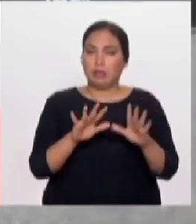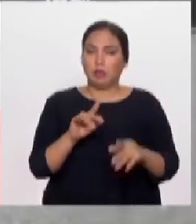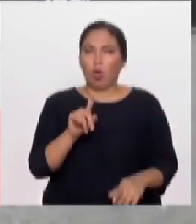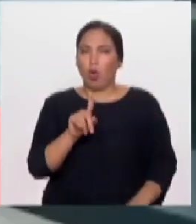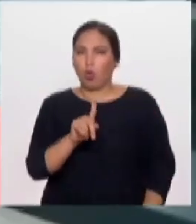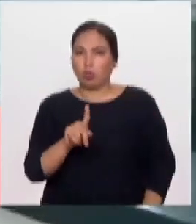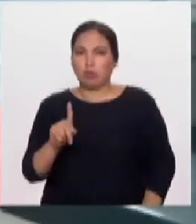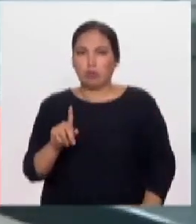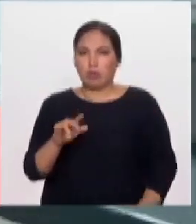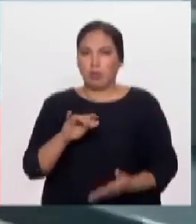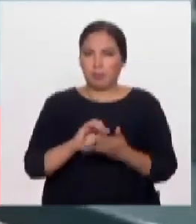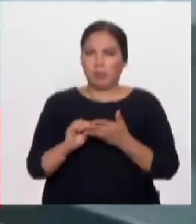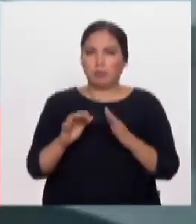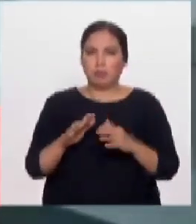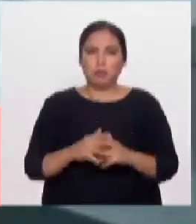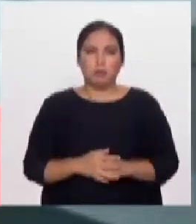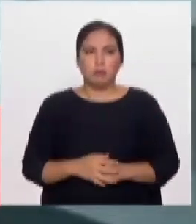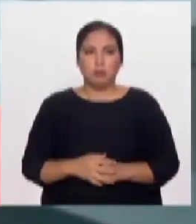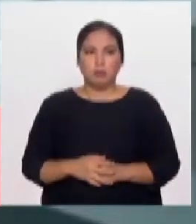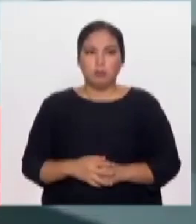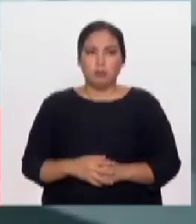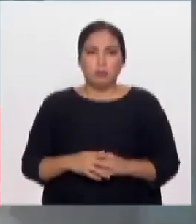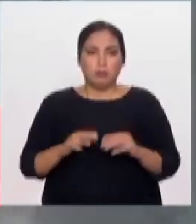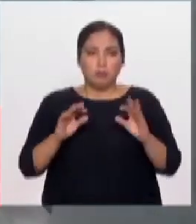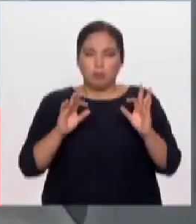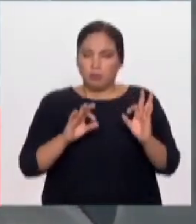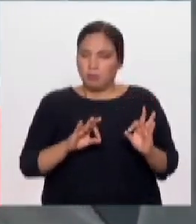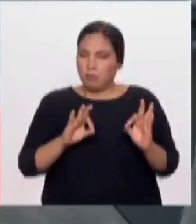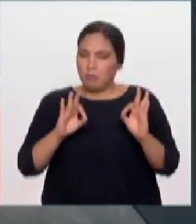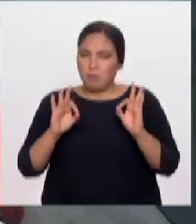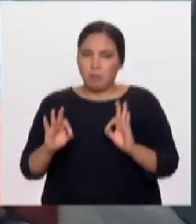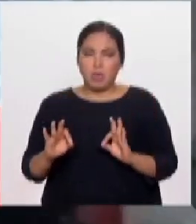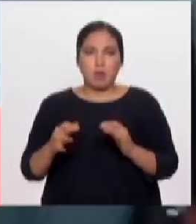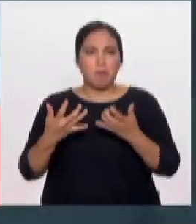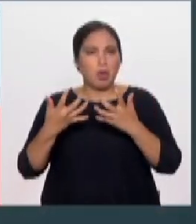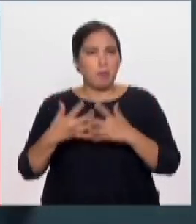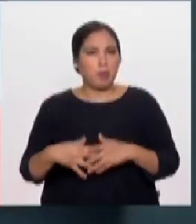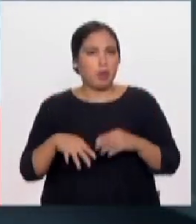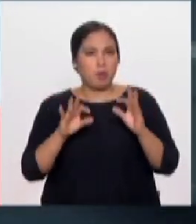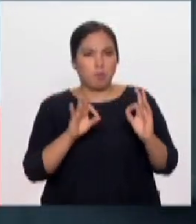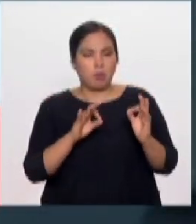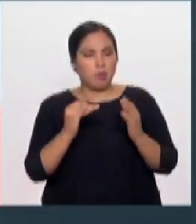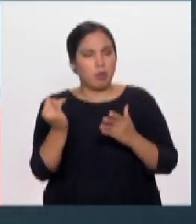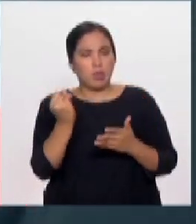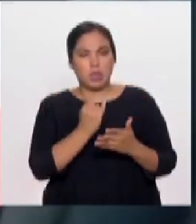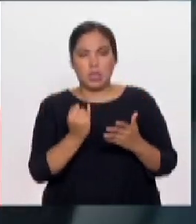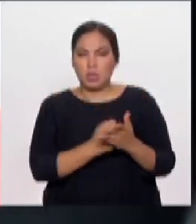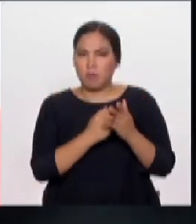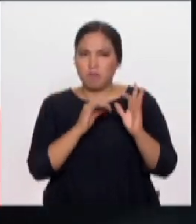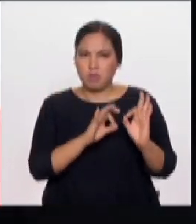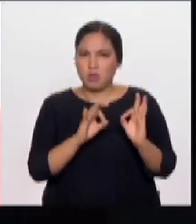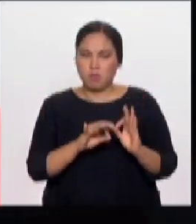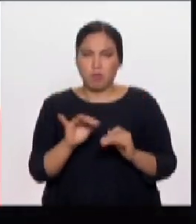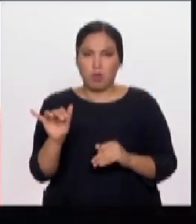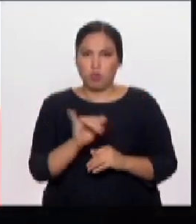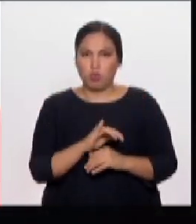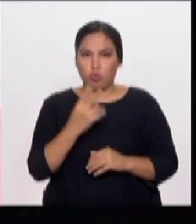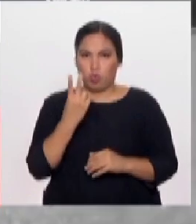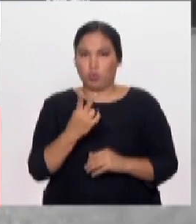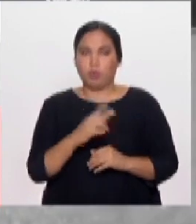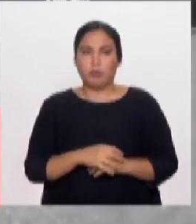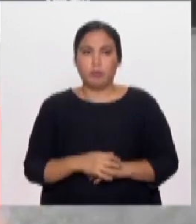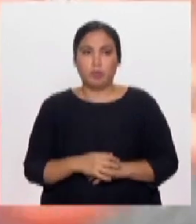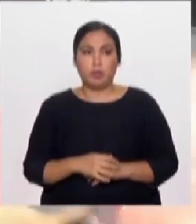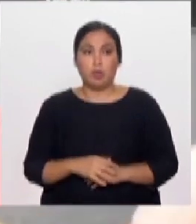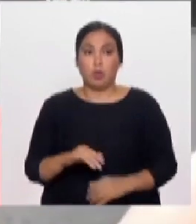ser igualitas, porque es la misma compañía bajo el mismo diseño que hizo las cárceles de máxima seguridad en México y que las hizo en El Salvador.